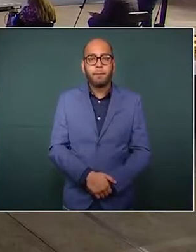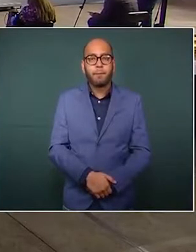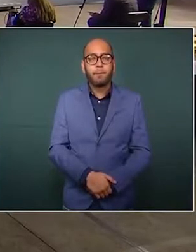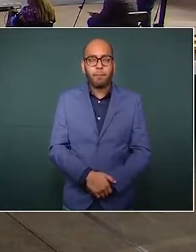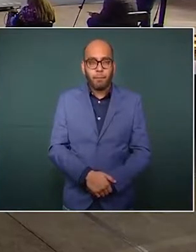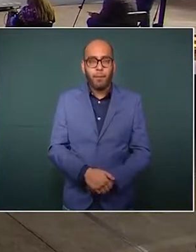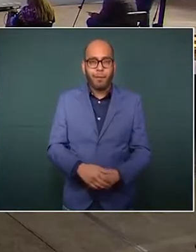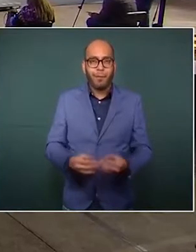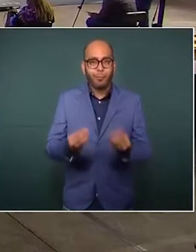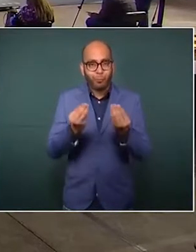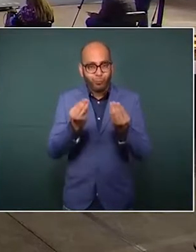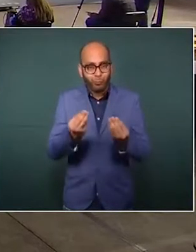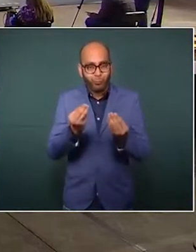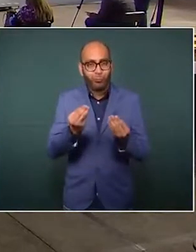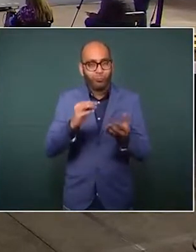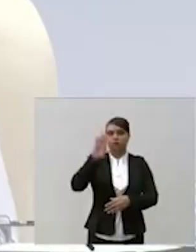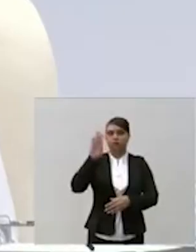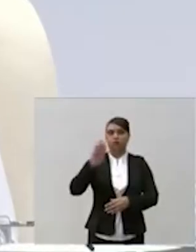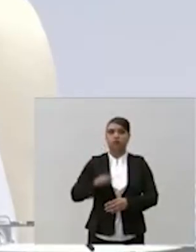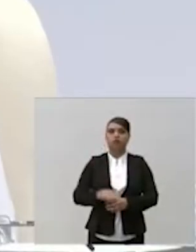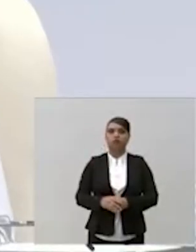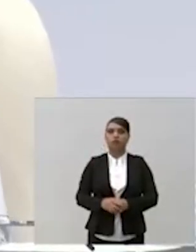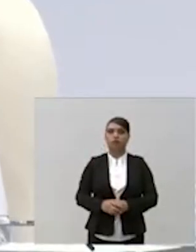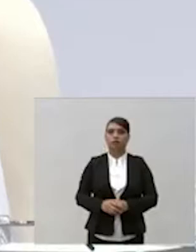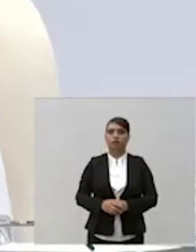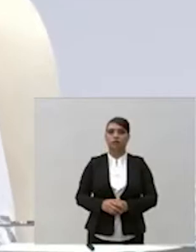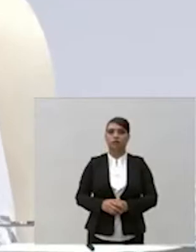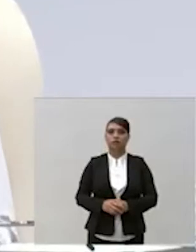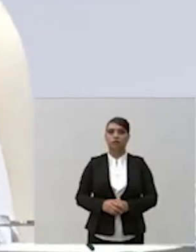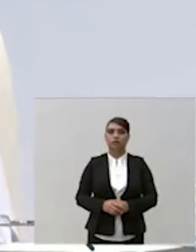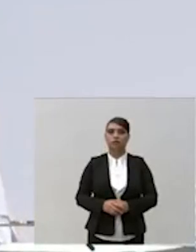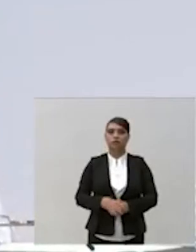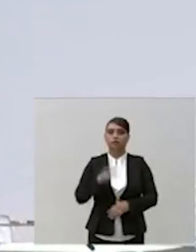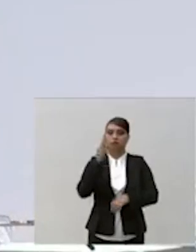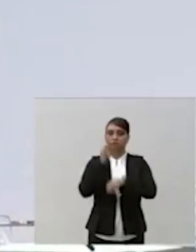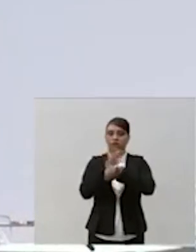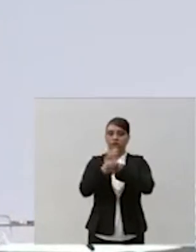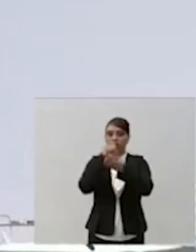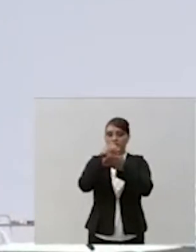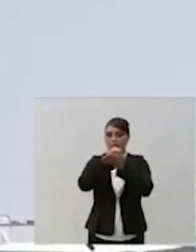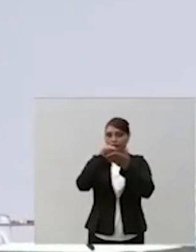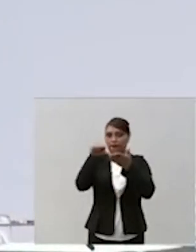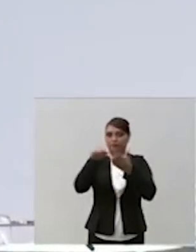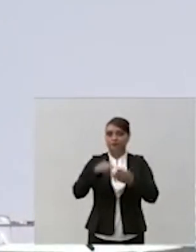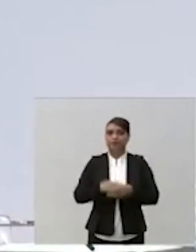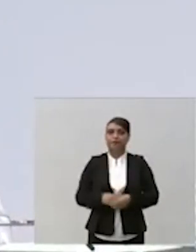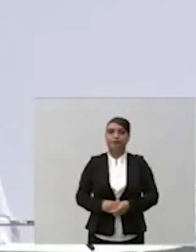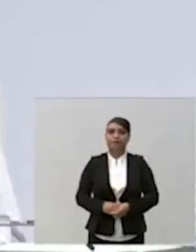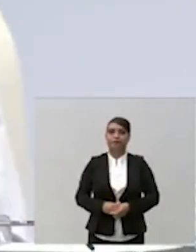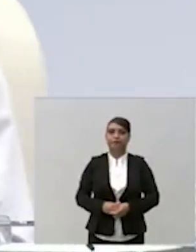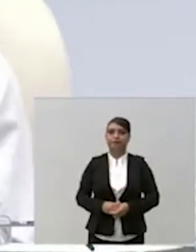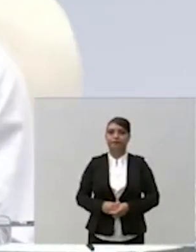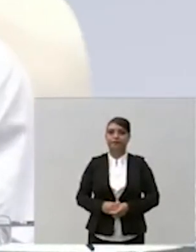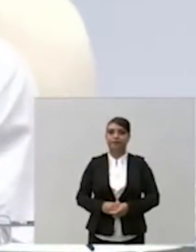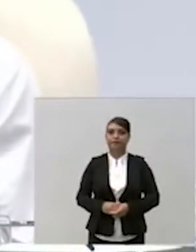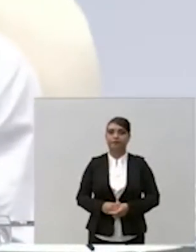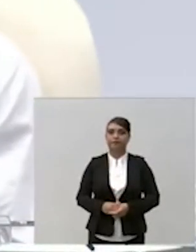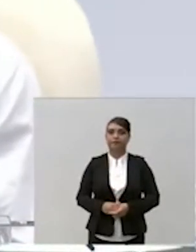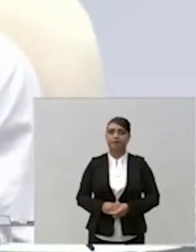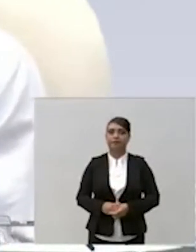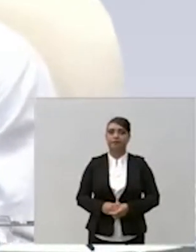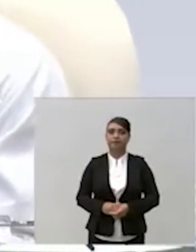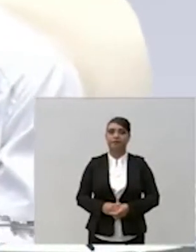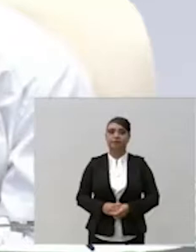tampico aureoles conejo acusaba que los estados están solos que michoacán se acercara a la ingobernabilidad por falta de